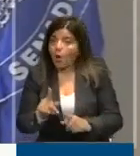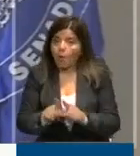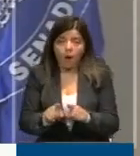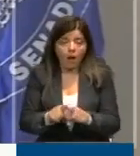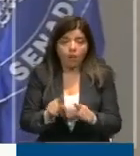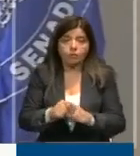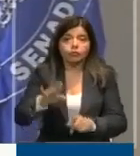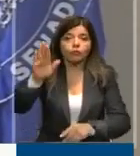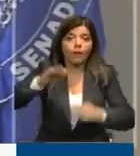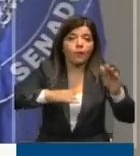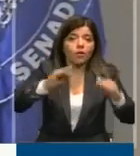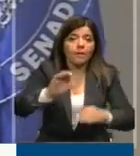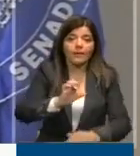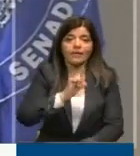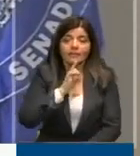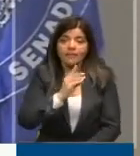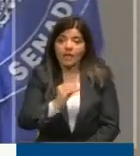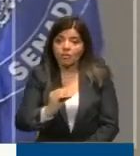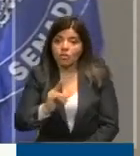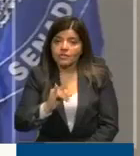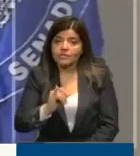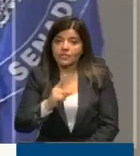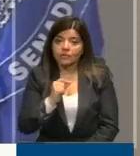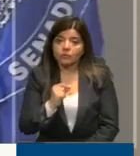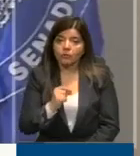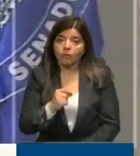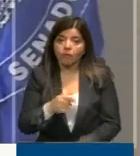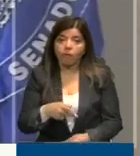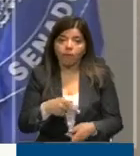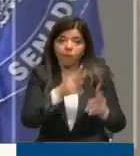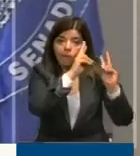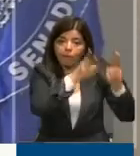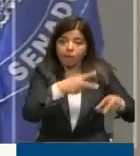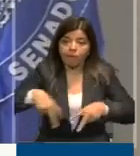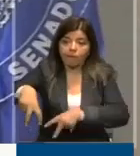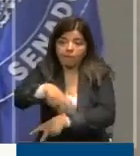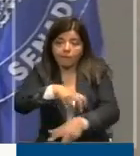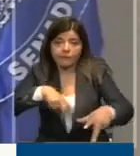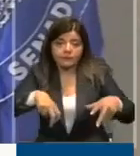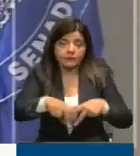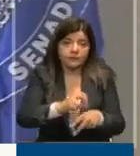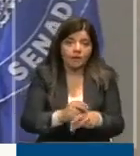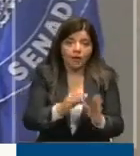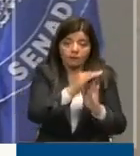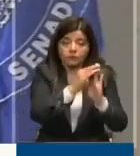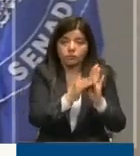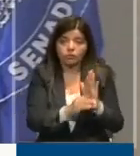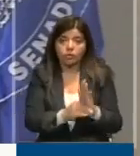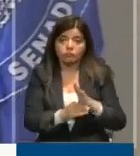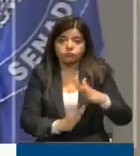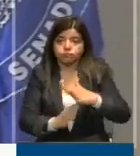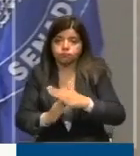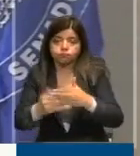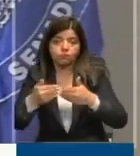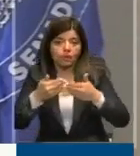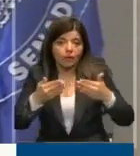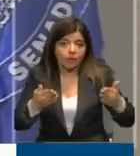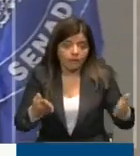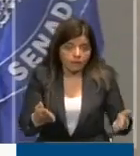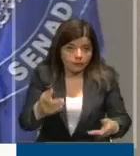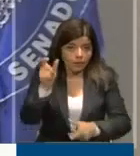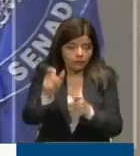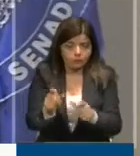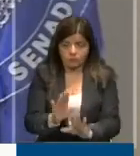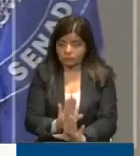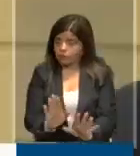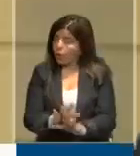a estado de sitio en donde se le impide toda la movilidad a todas las personas y donde hay una serie de condiciones de restricción de la libertad de las personas, me